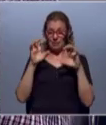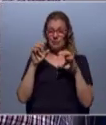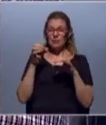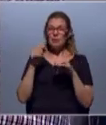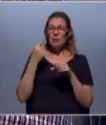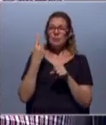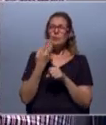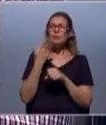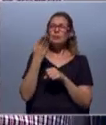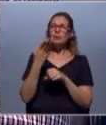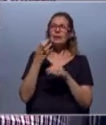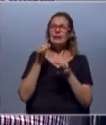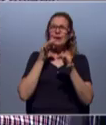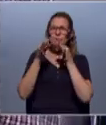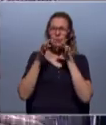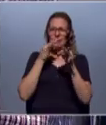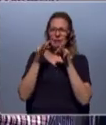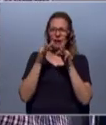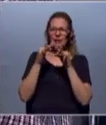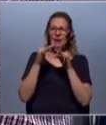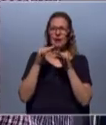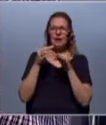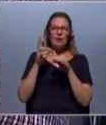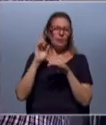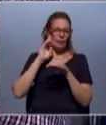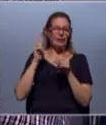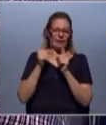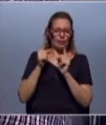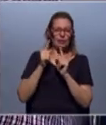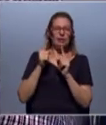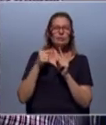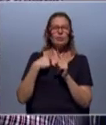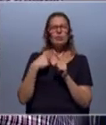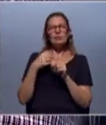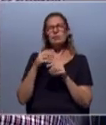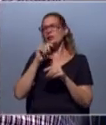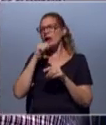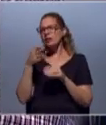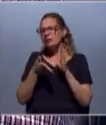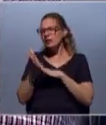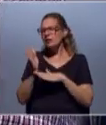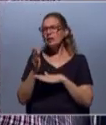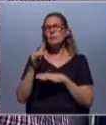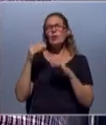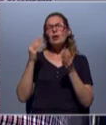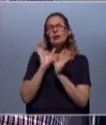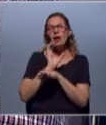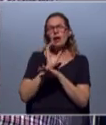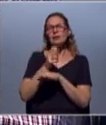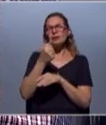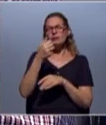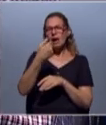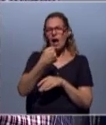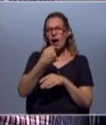audio explicándole un tema que era el chip de los perros para hacerla corta entonces yo estaba en clase y salí del salón y puse el teléfono en el volante del